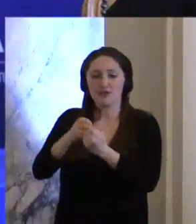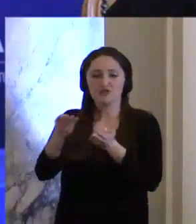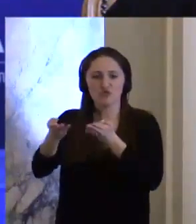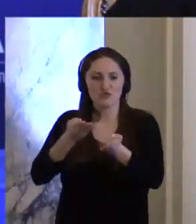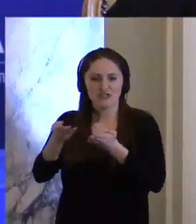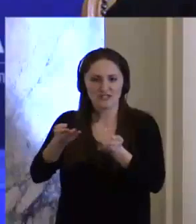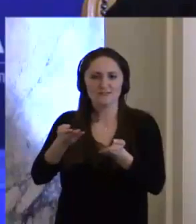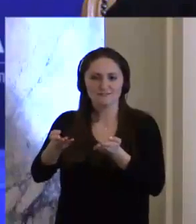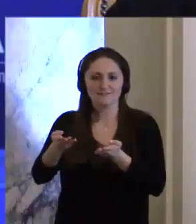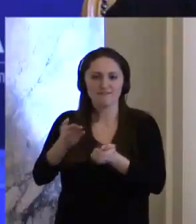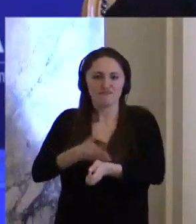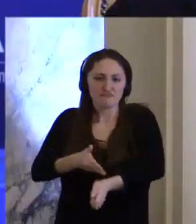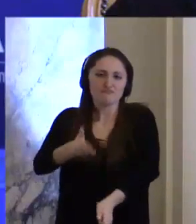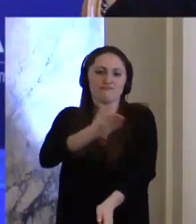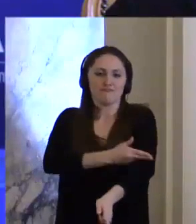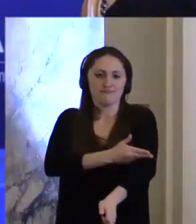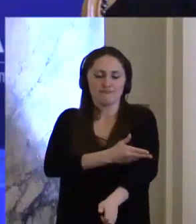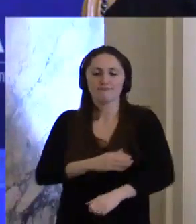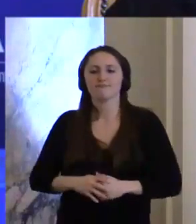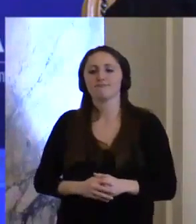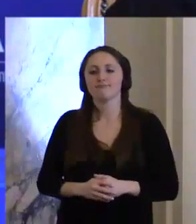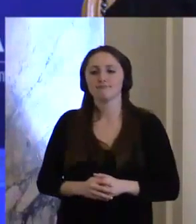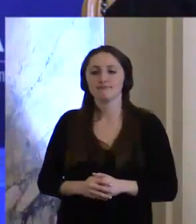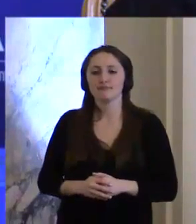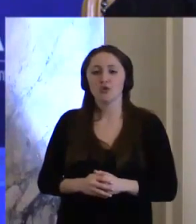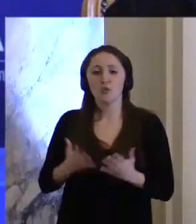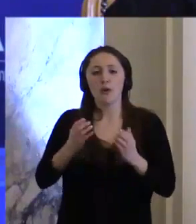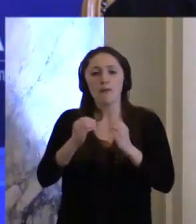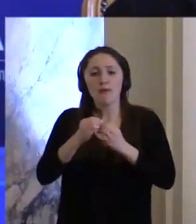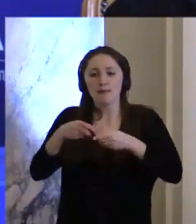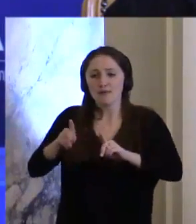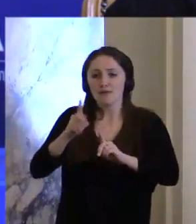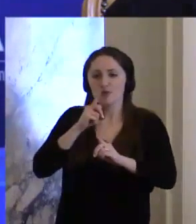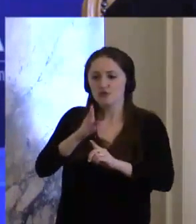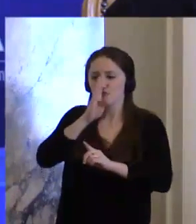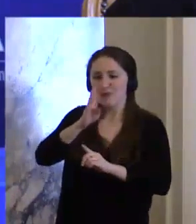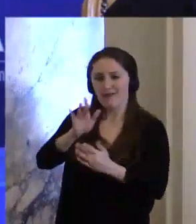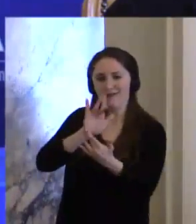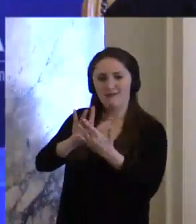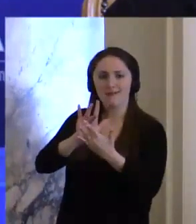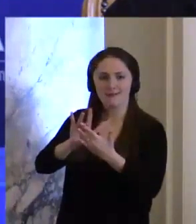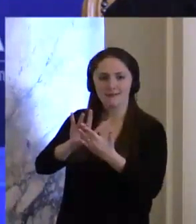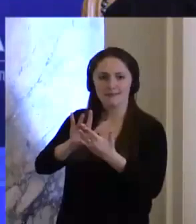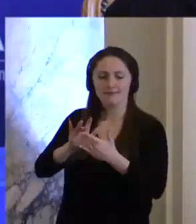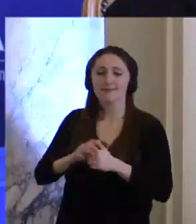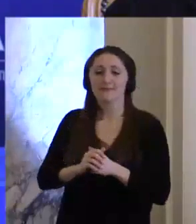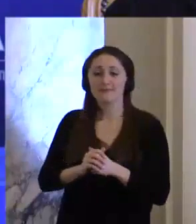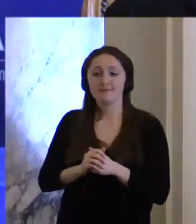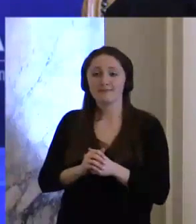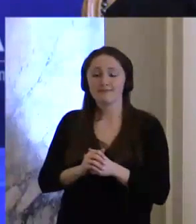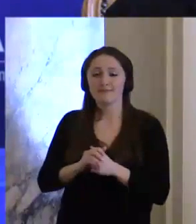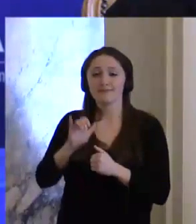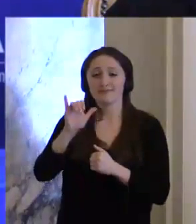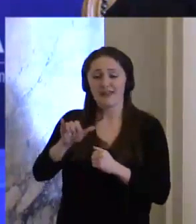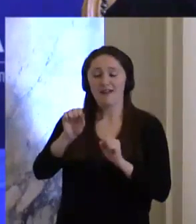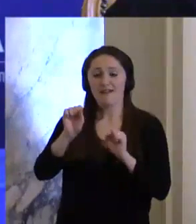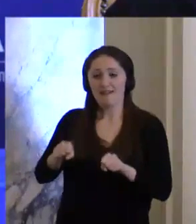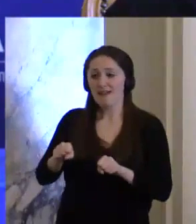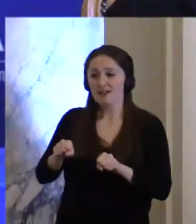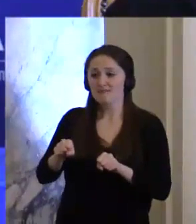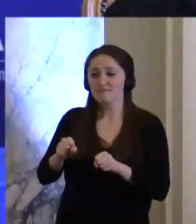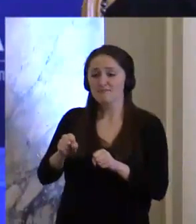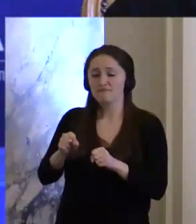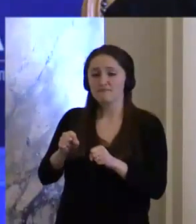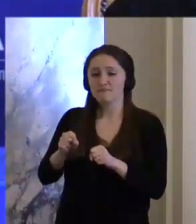que muchas veces dan surgimiento a oportunidades para corrupción. Tenemos que hacer más eficientes los